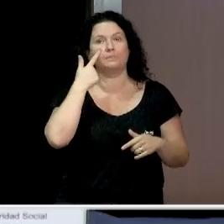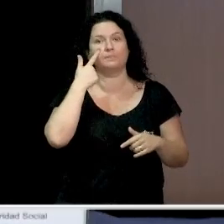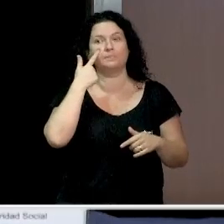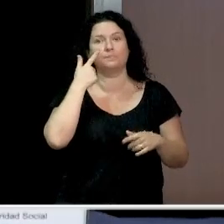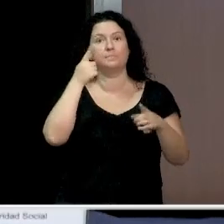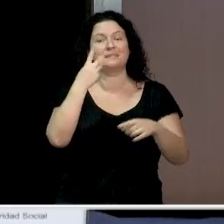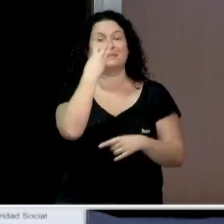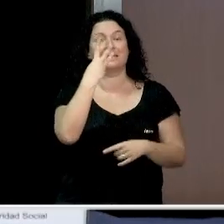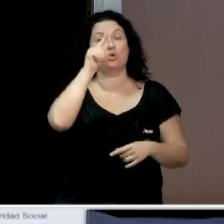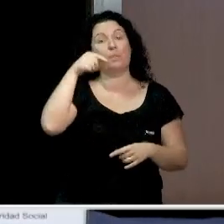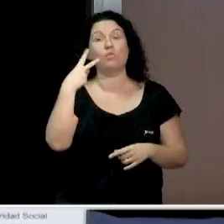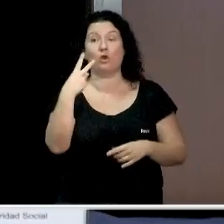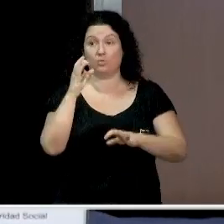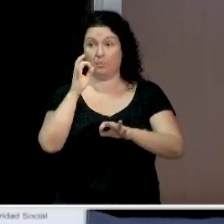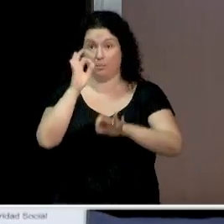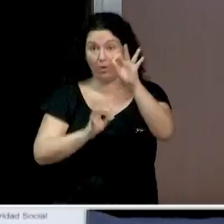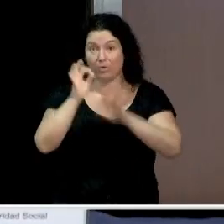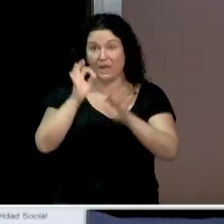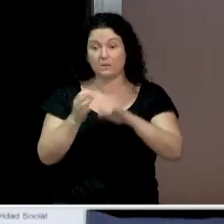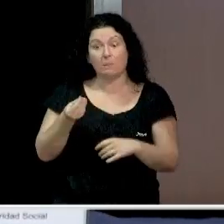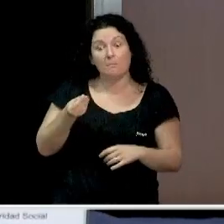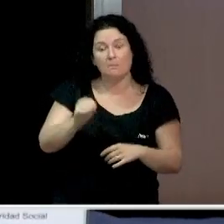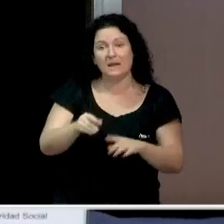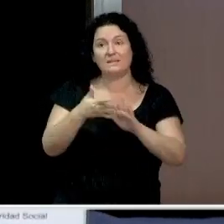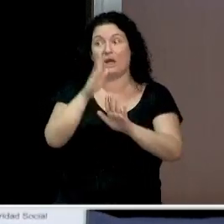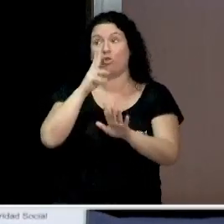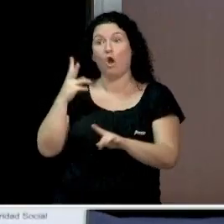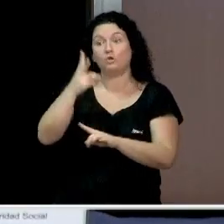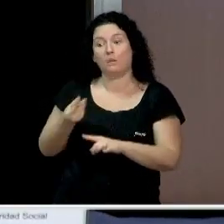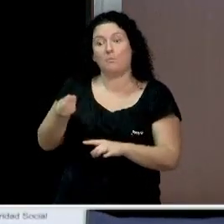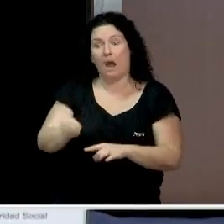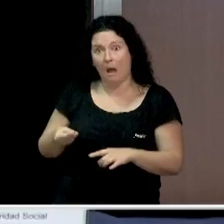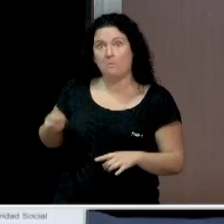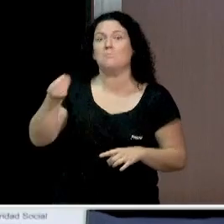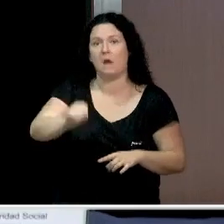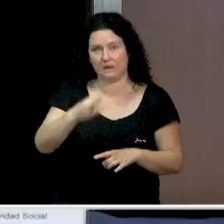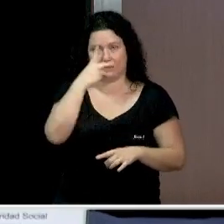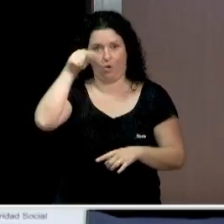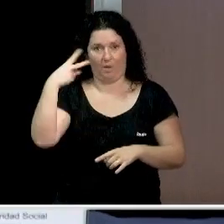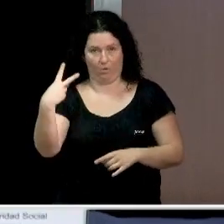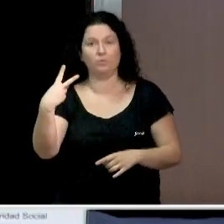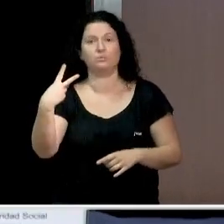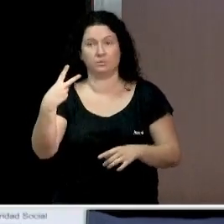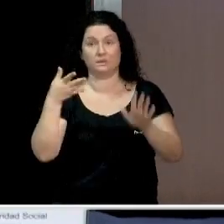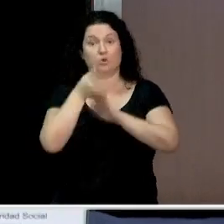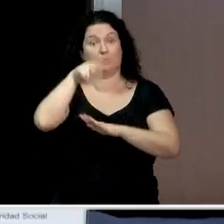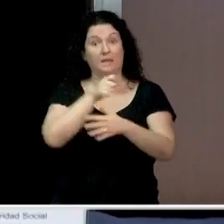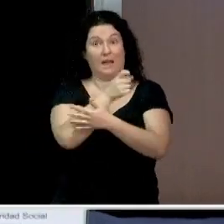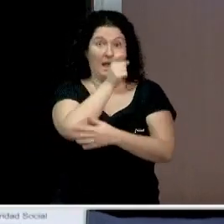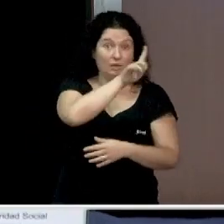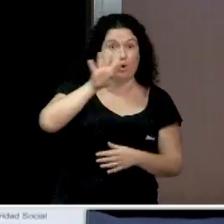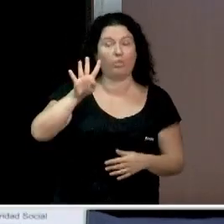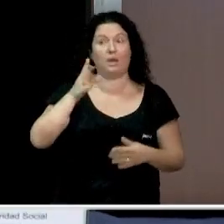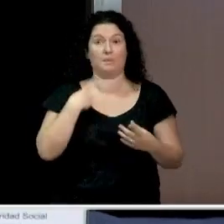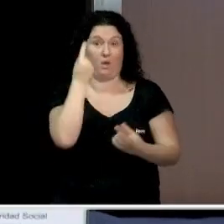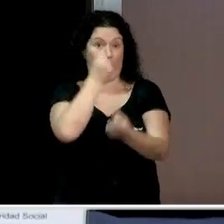de un 3,2% por segundo año consecutivo. Recuerden que les he dicho, desde 2014 estamos, la